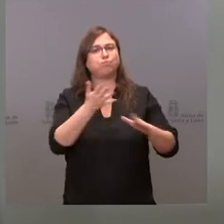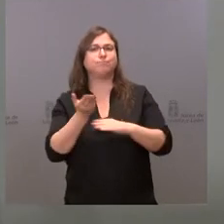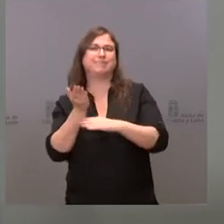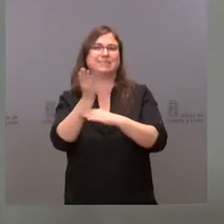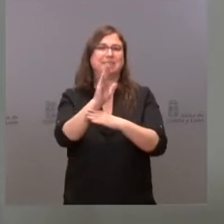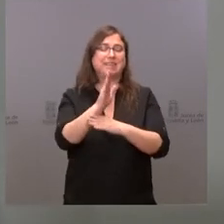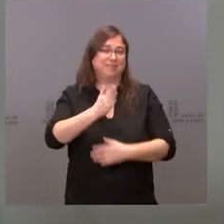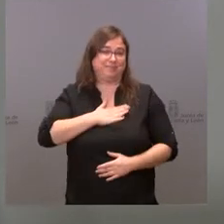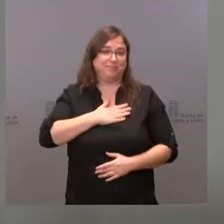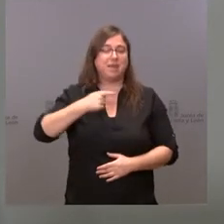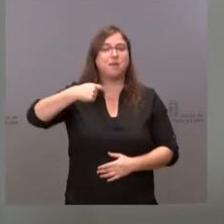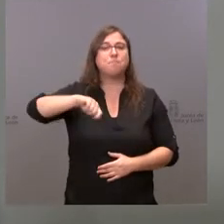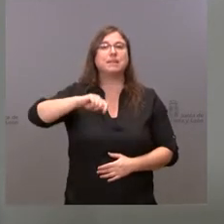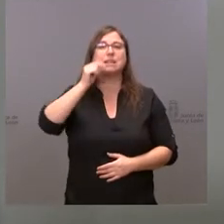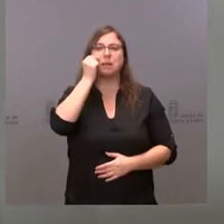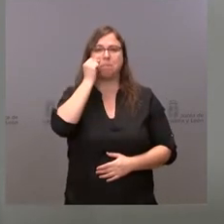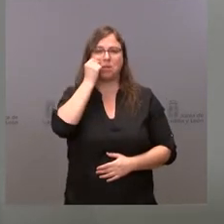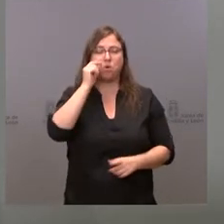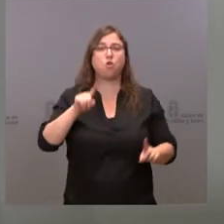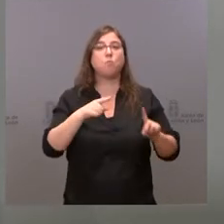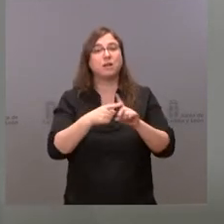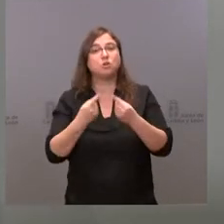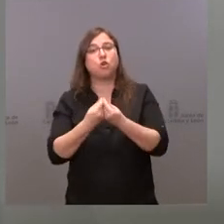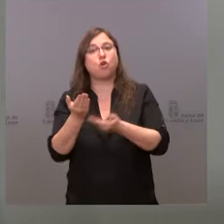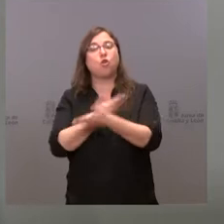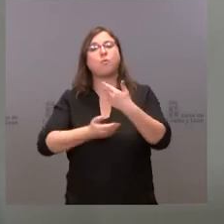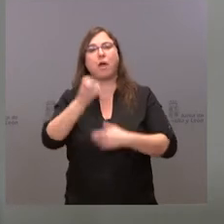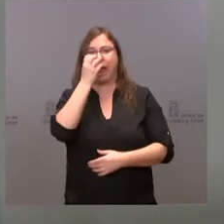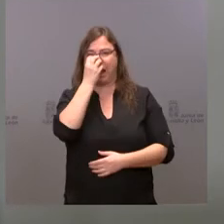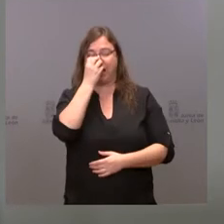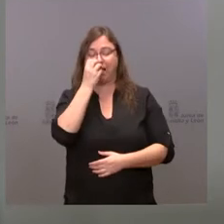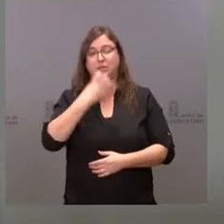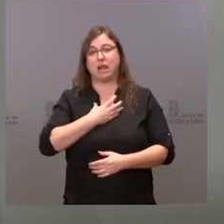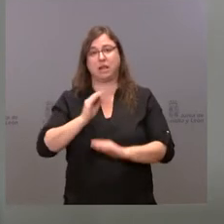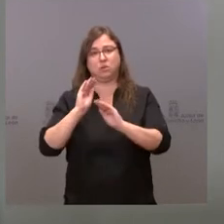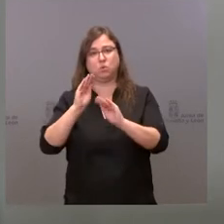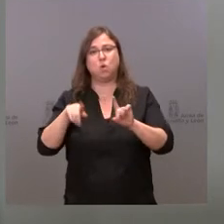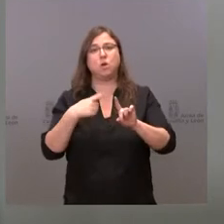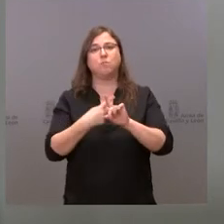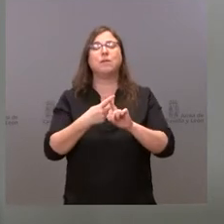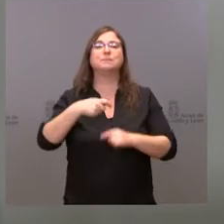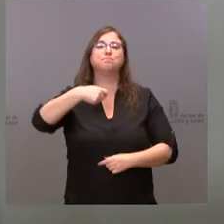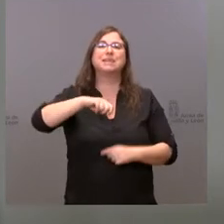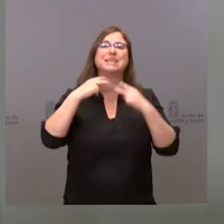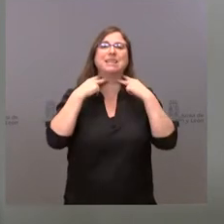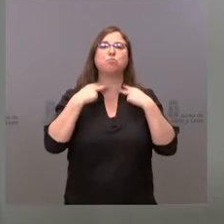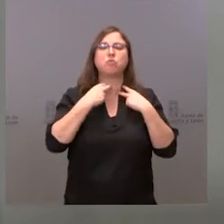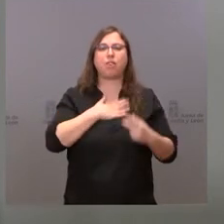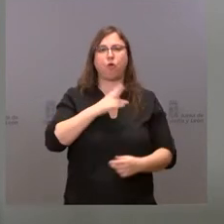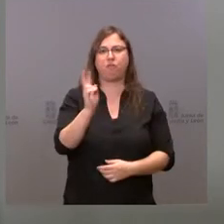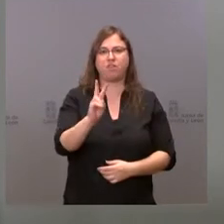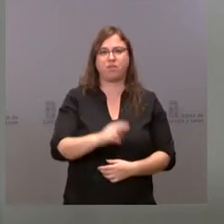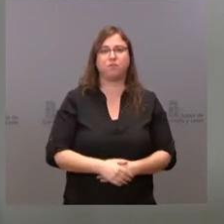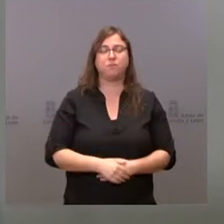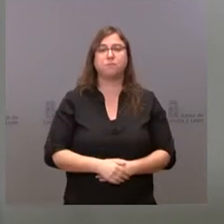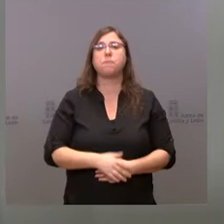de la junta de castilla y léon junto con el alcalde de medina del campo y el presidente de la diputación de valladolid el periodo de